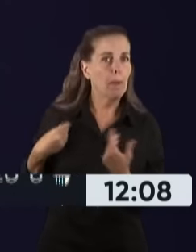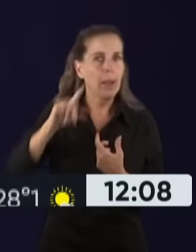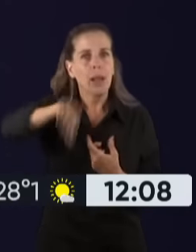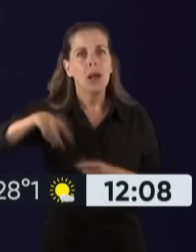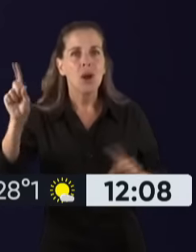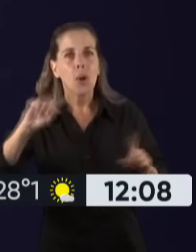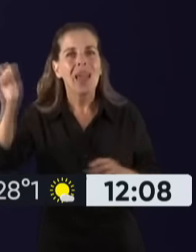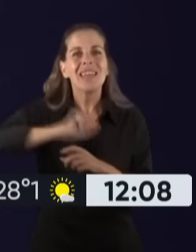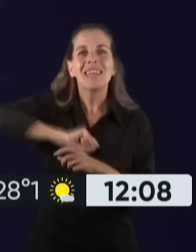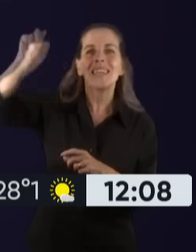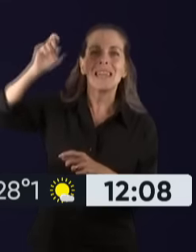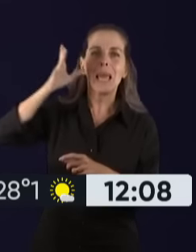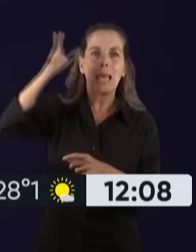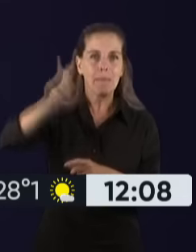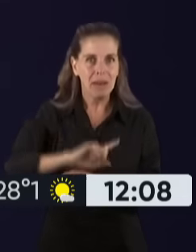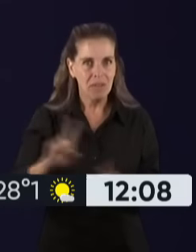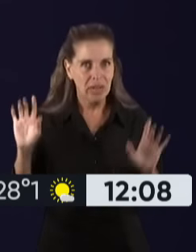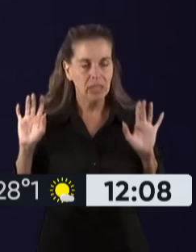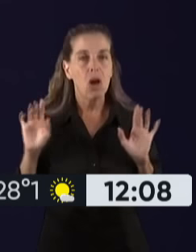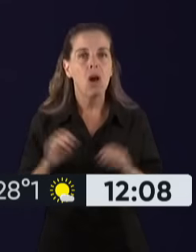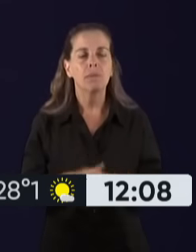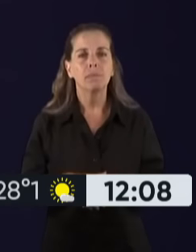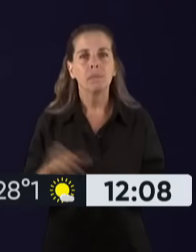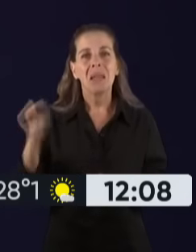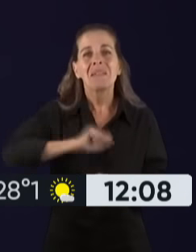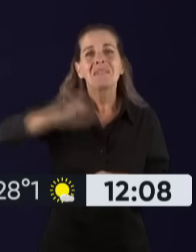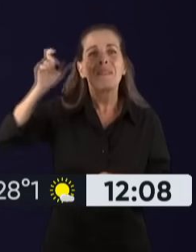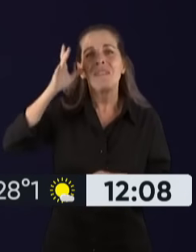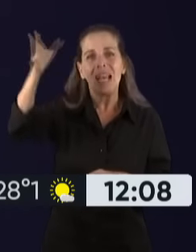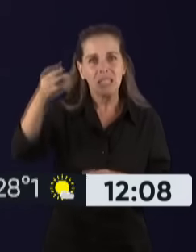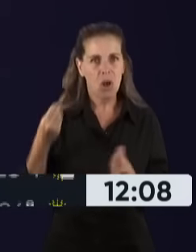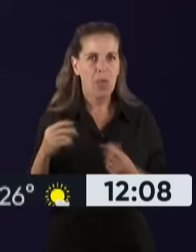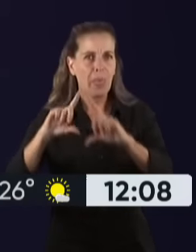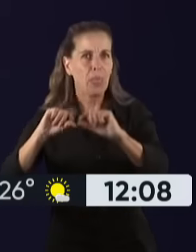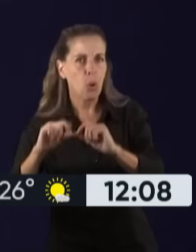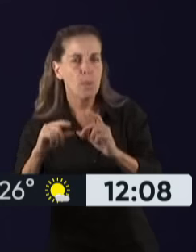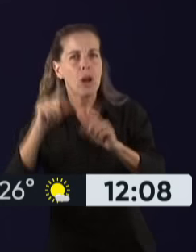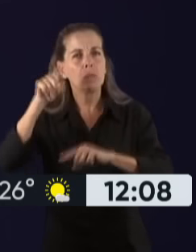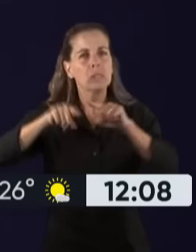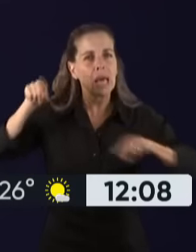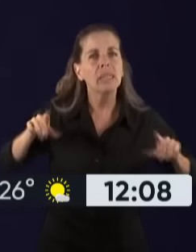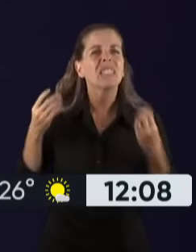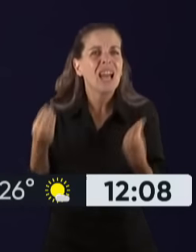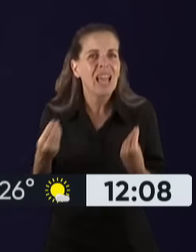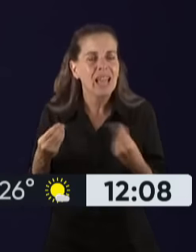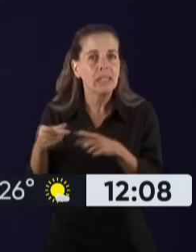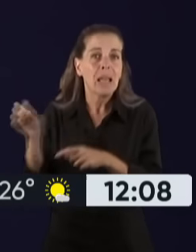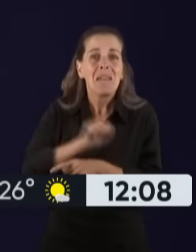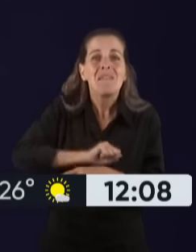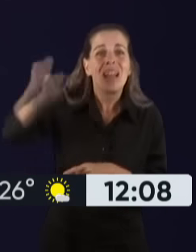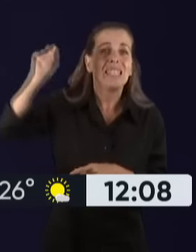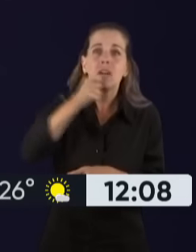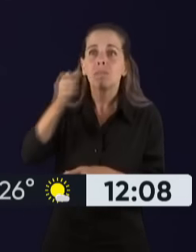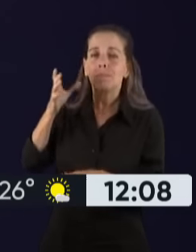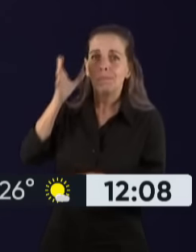hiperinflación que más allá del dato numérico esto significa una hiperinflación